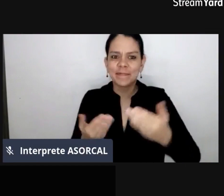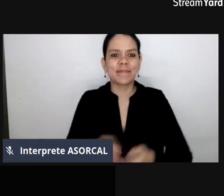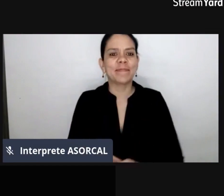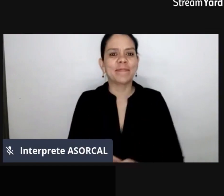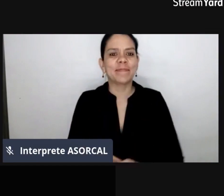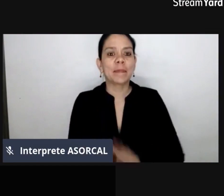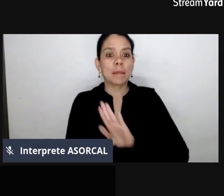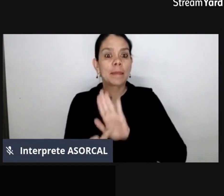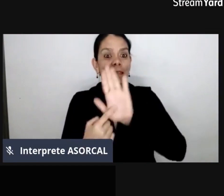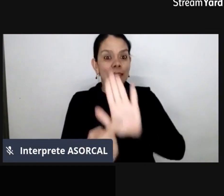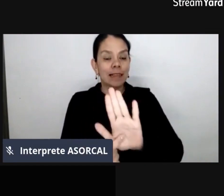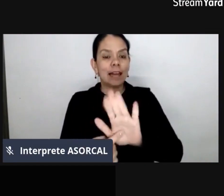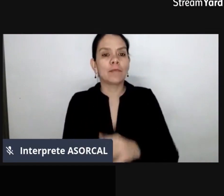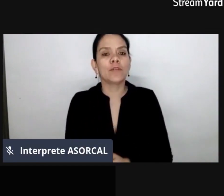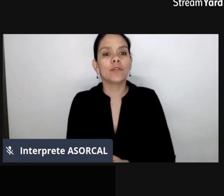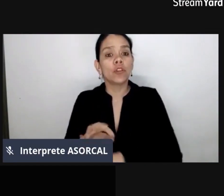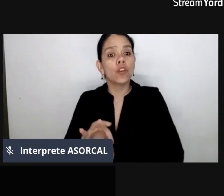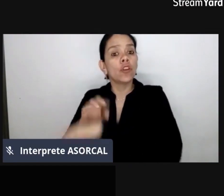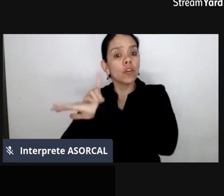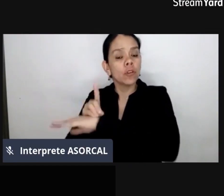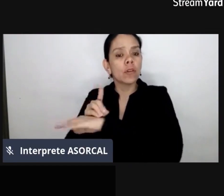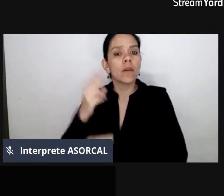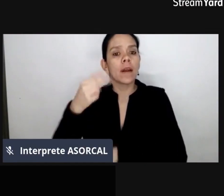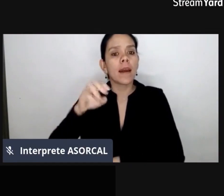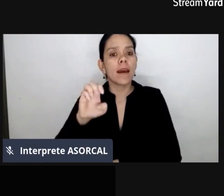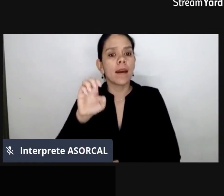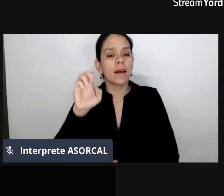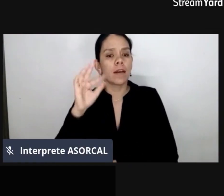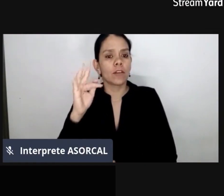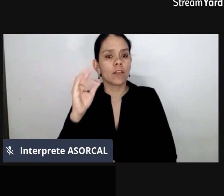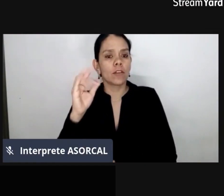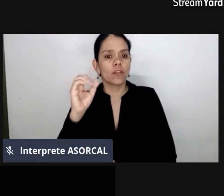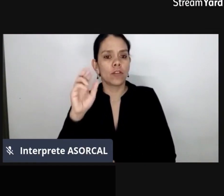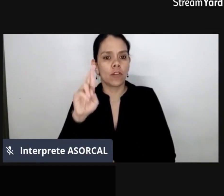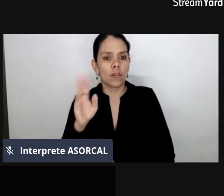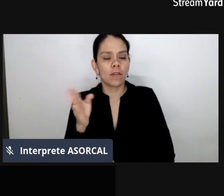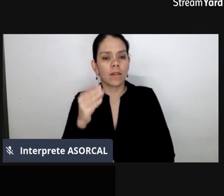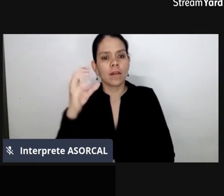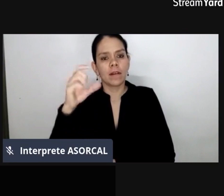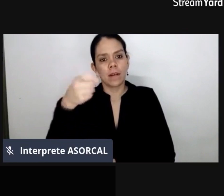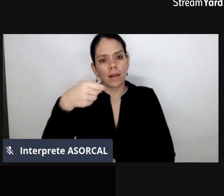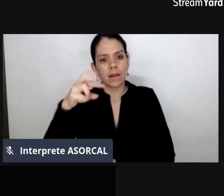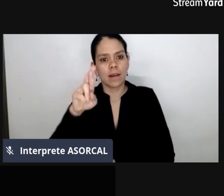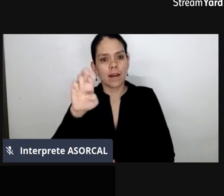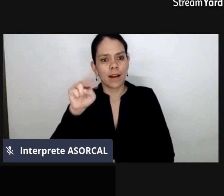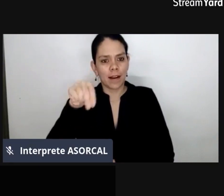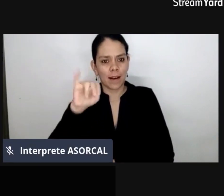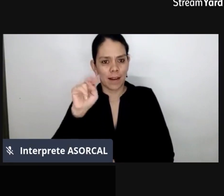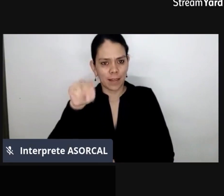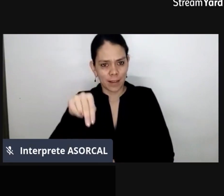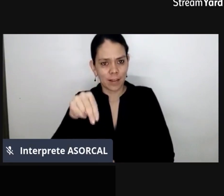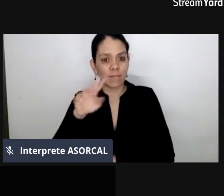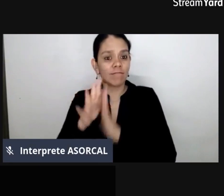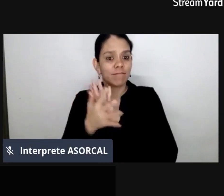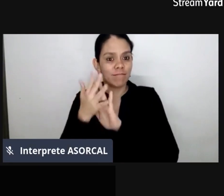Montiel, doctor en Historia de América Latina, Mundos Indígenas, Universidad de Pablo Olavide, Sevilla,